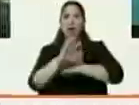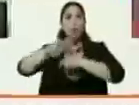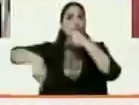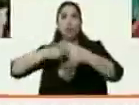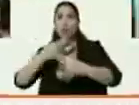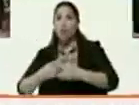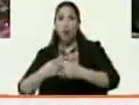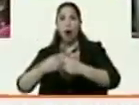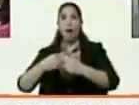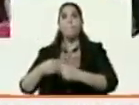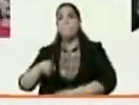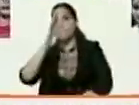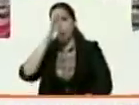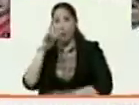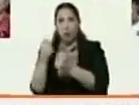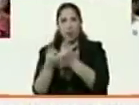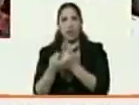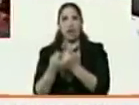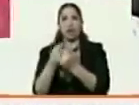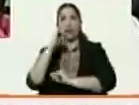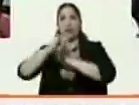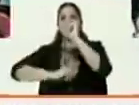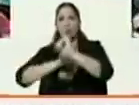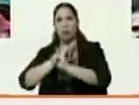nunca al Fondo Monetario Internacional.